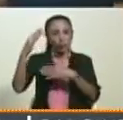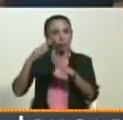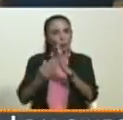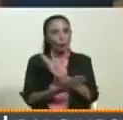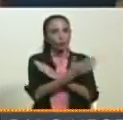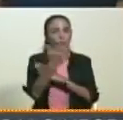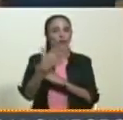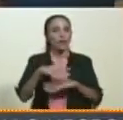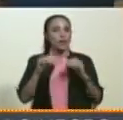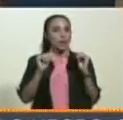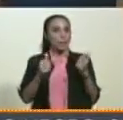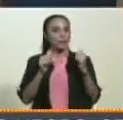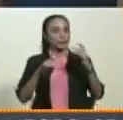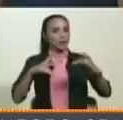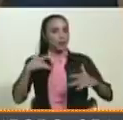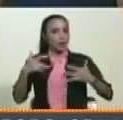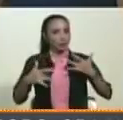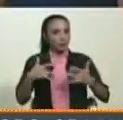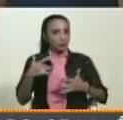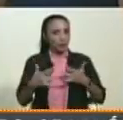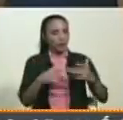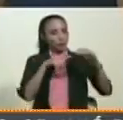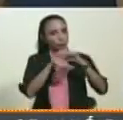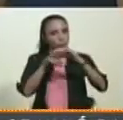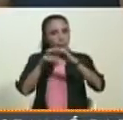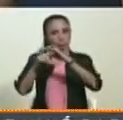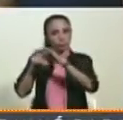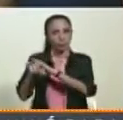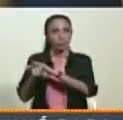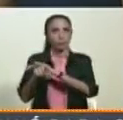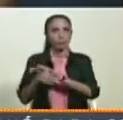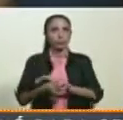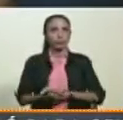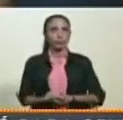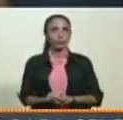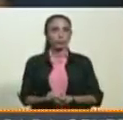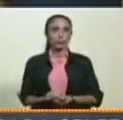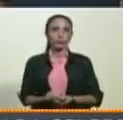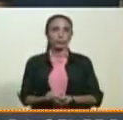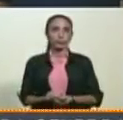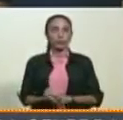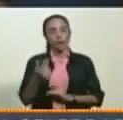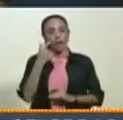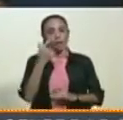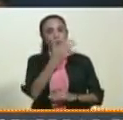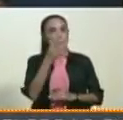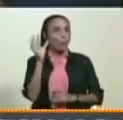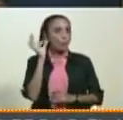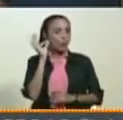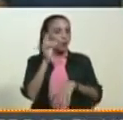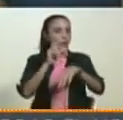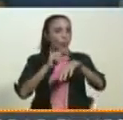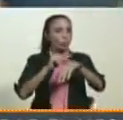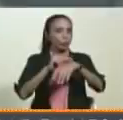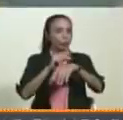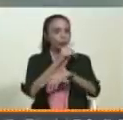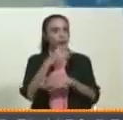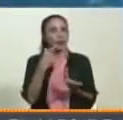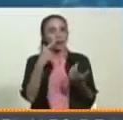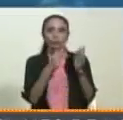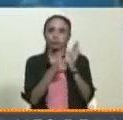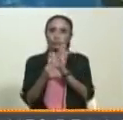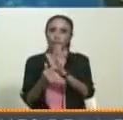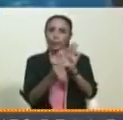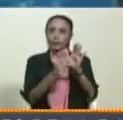comenzar el recorrido y que sea nuestra directora, la doctora Rodríguez, quien nos vaya presentando